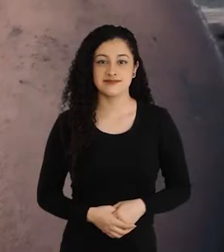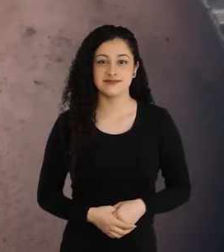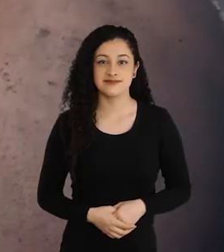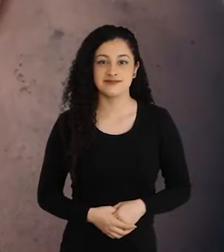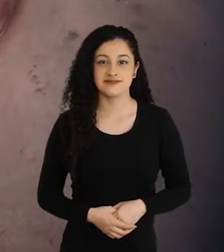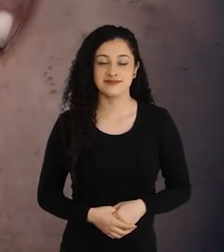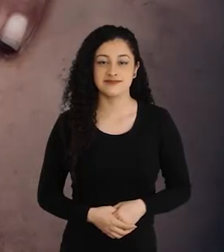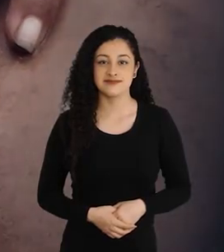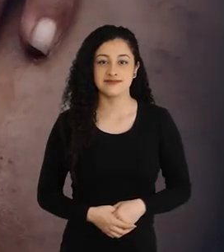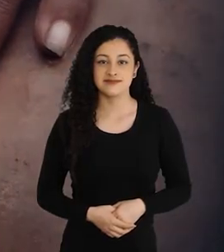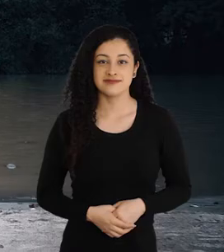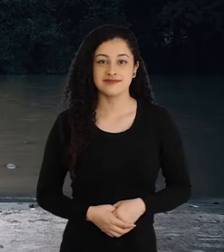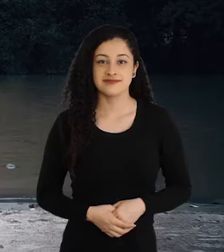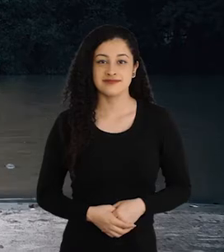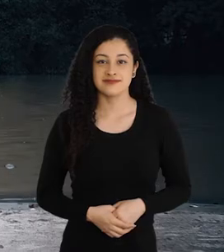Sus brazos y piernas tienen barro y arena.